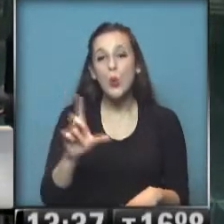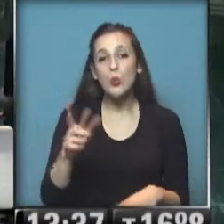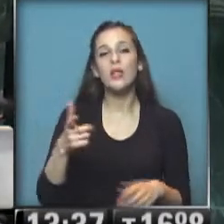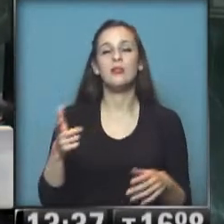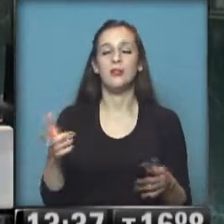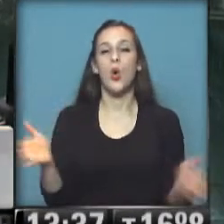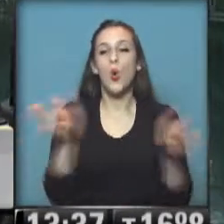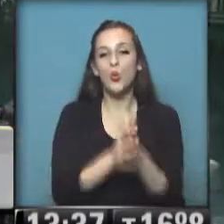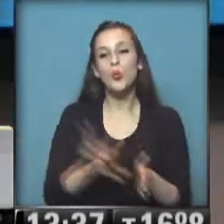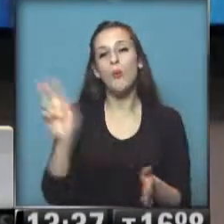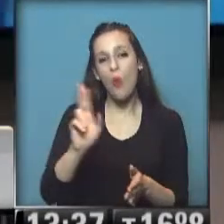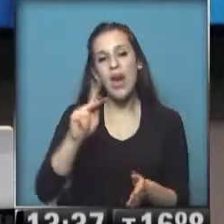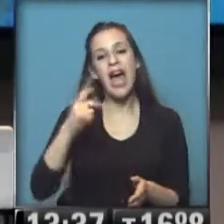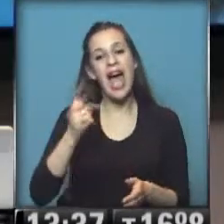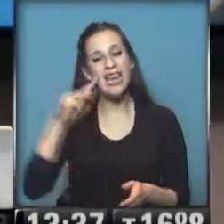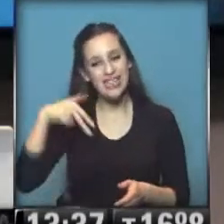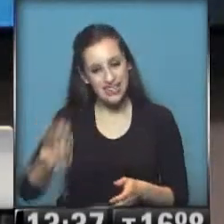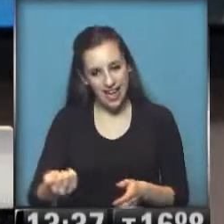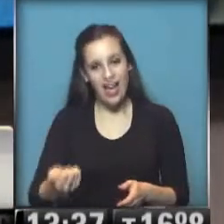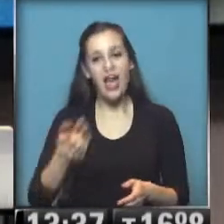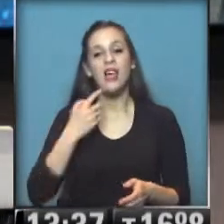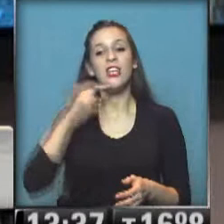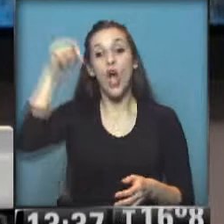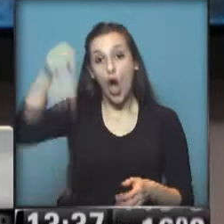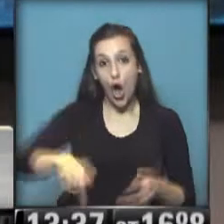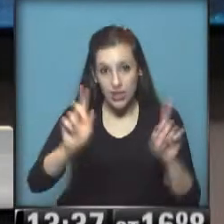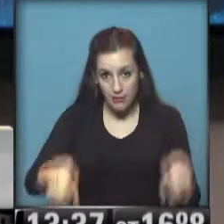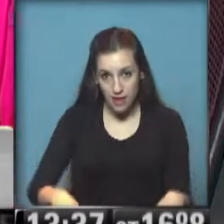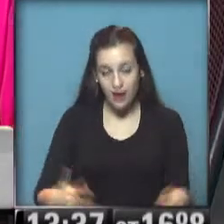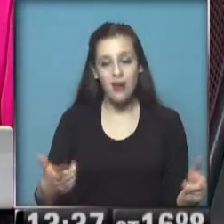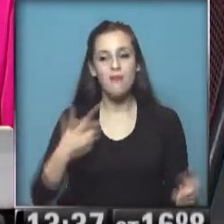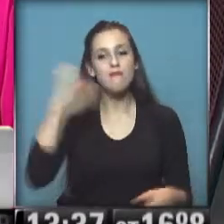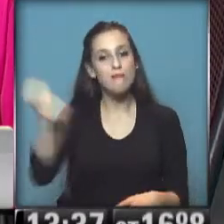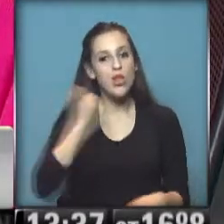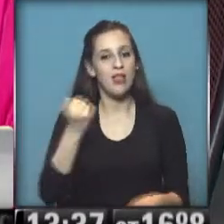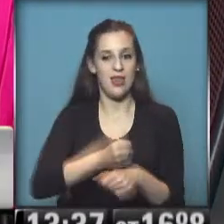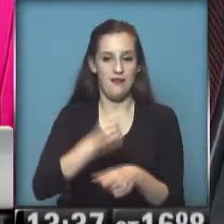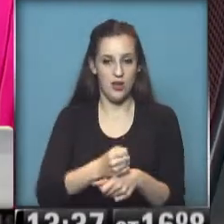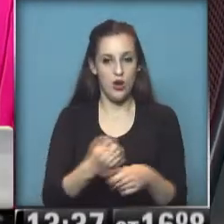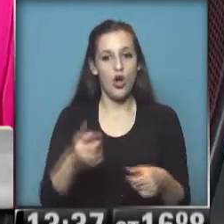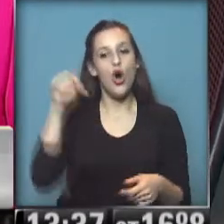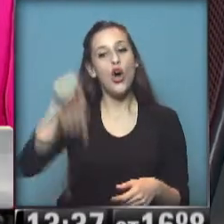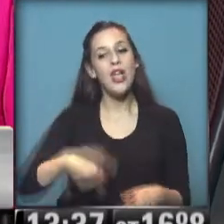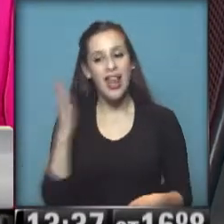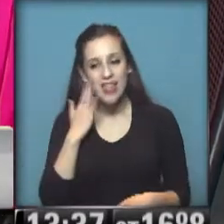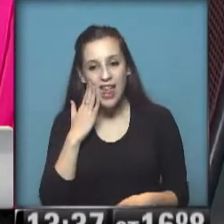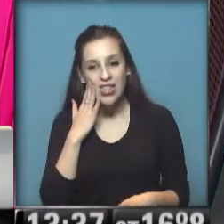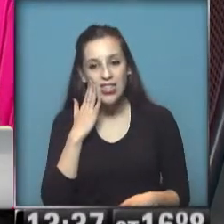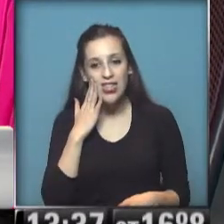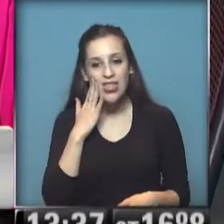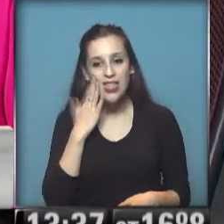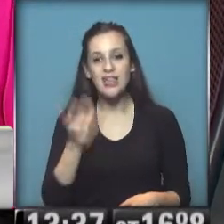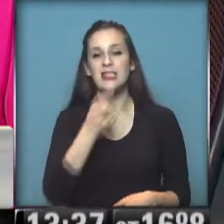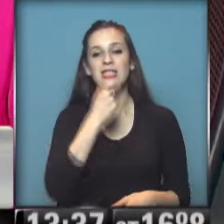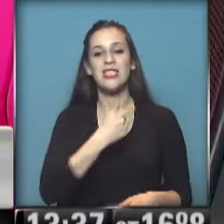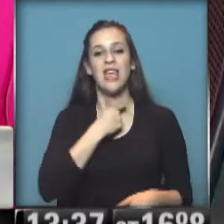tenemos una actividad muy importante eso que hoy vamos a ver el día que nos está mirando ahora en casa si quieren saber por ejemplo esta tarde si se quieren acercar a un lugar para